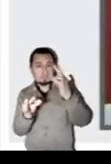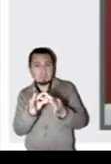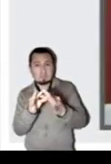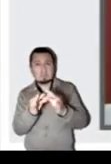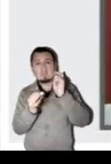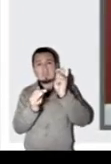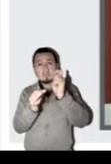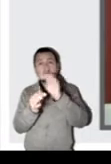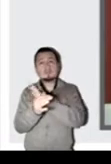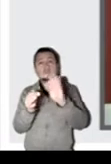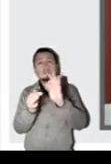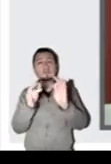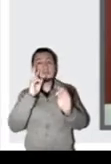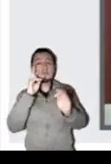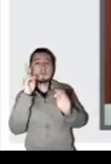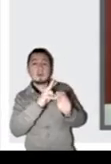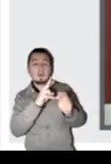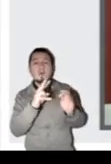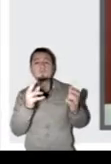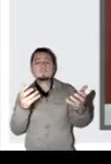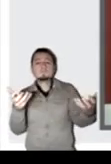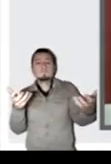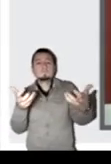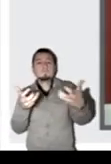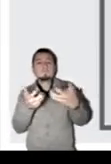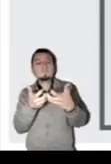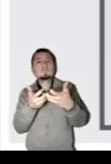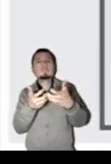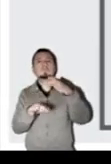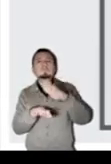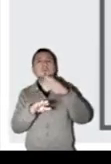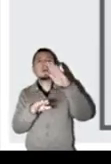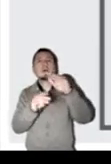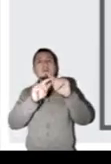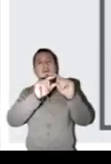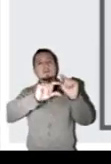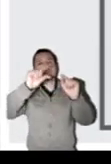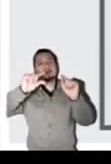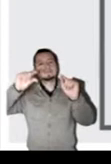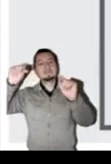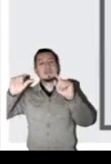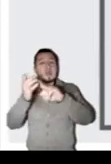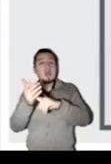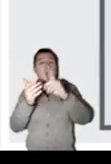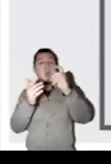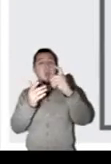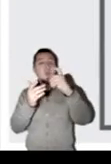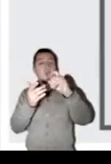del ahogado fíjense cómo se comportaría cómo se comportaría el índice de calidad del agua